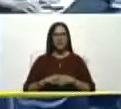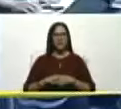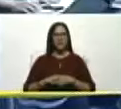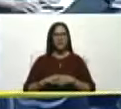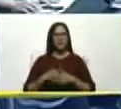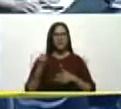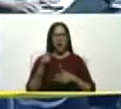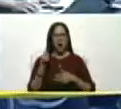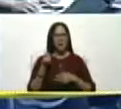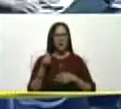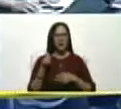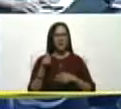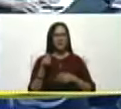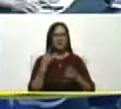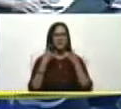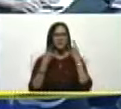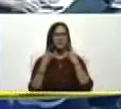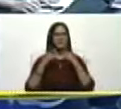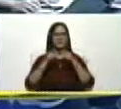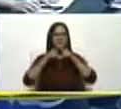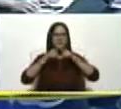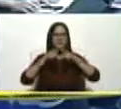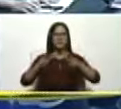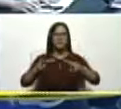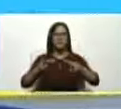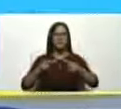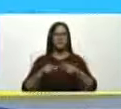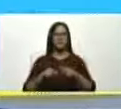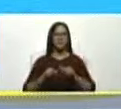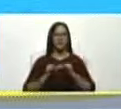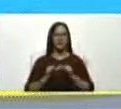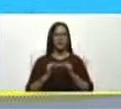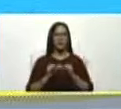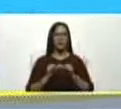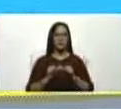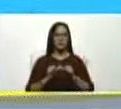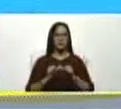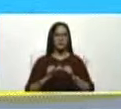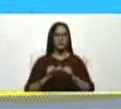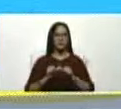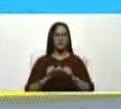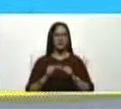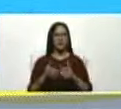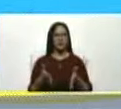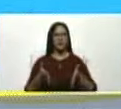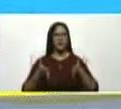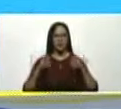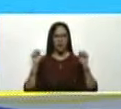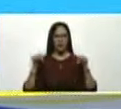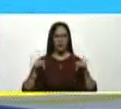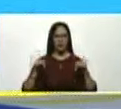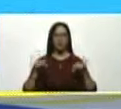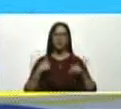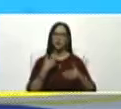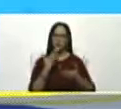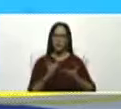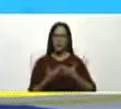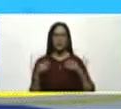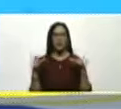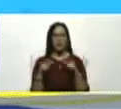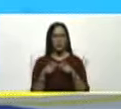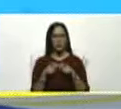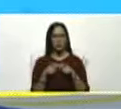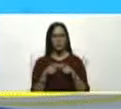cómo activar un lenguaje permanente y ganar aquí. Yo le pido al equipo